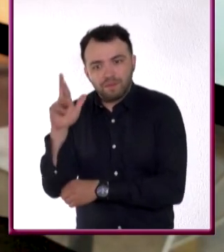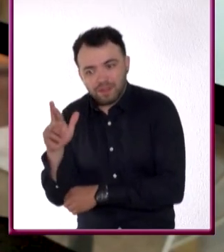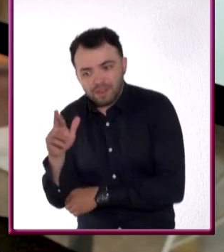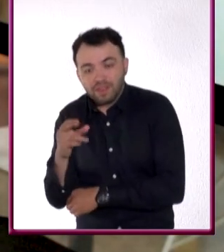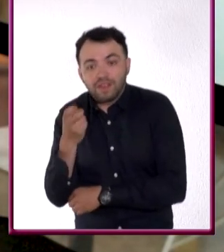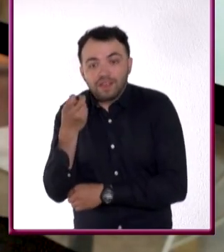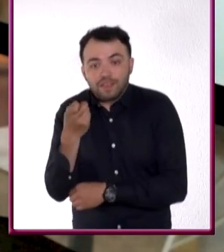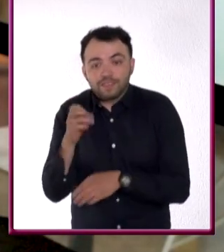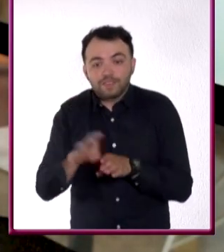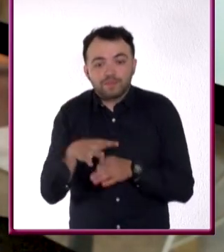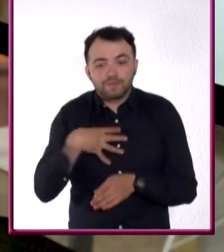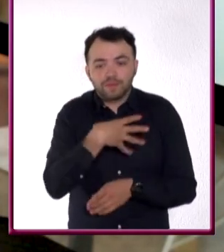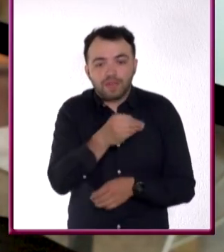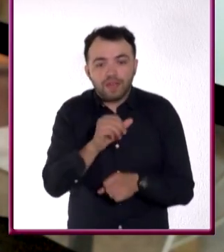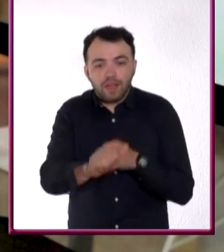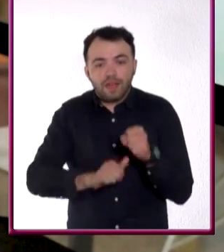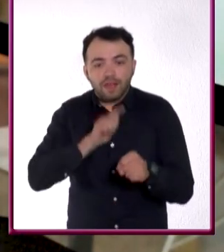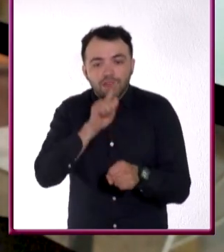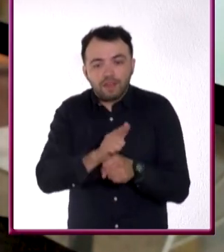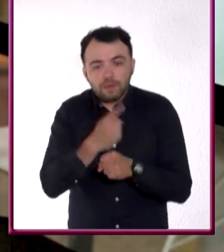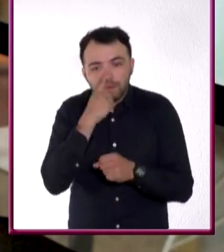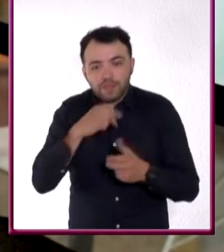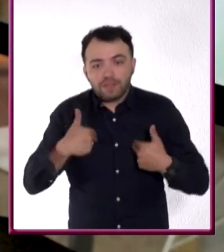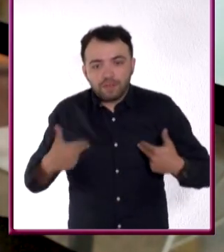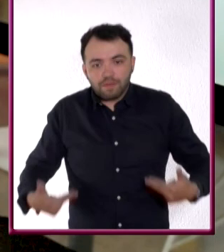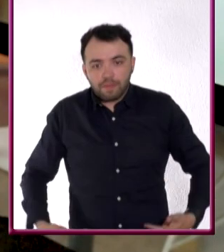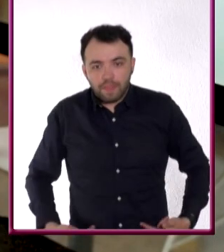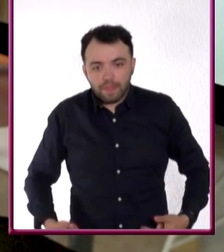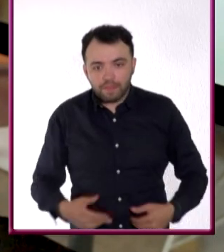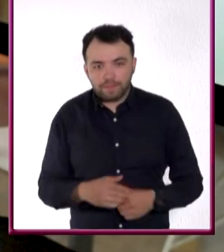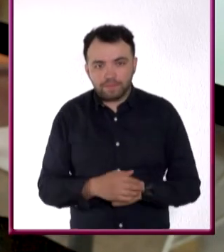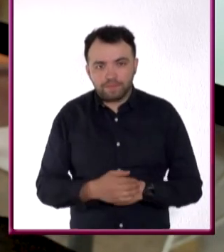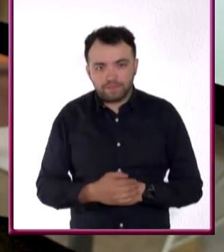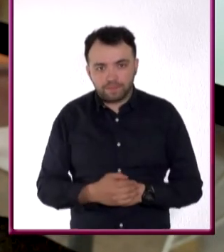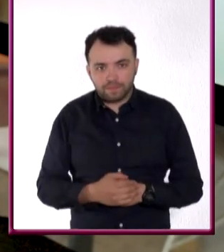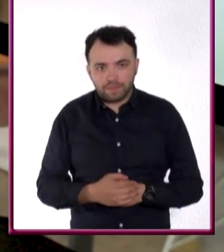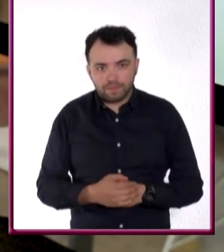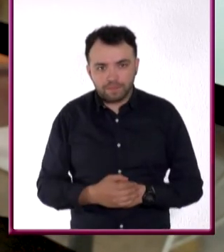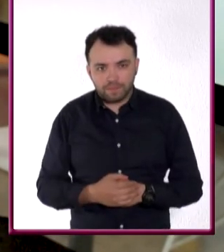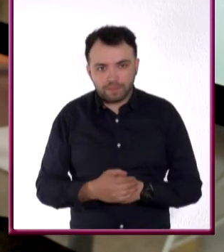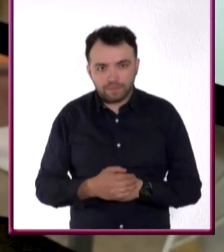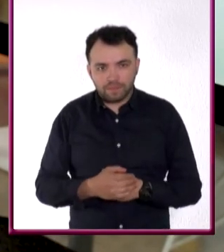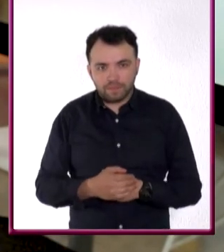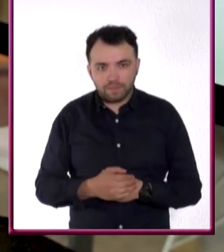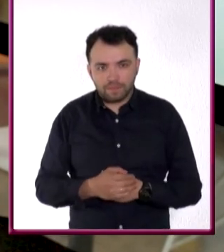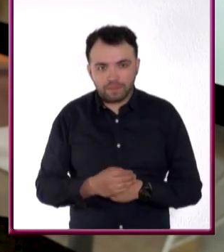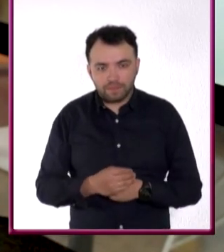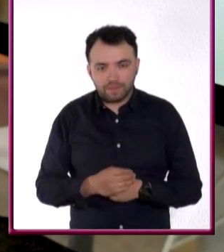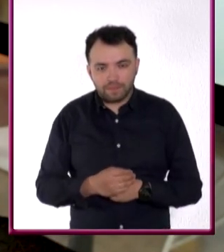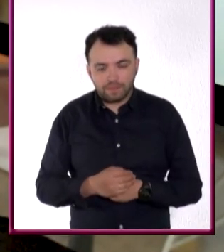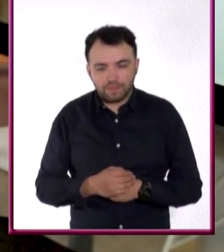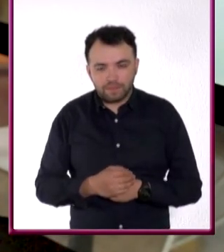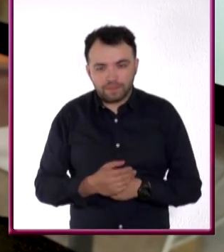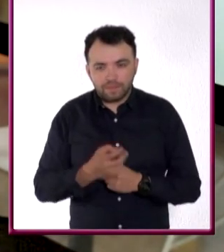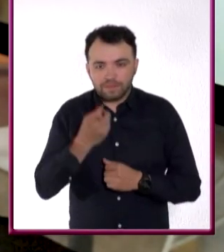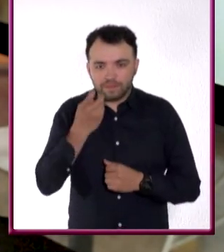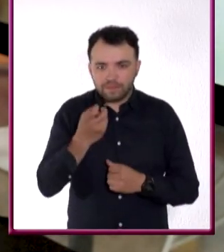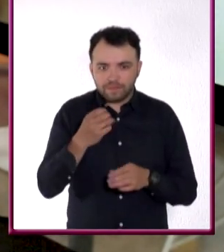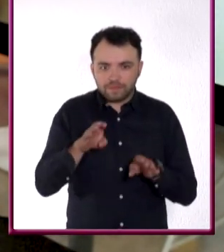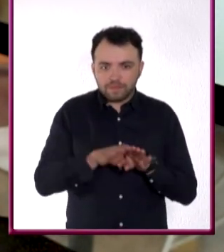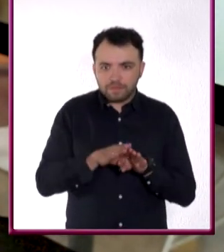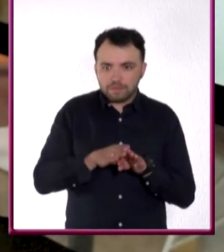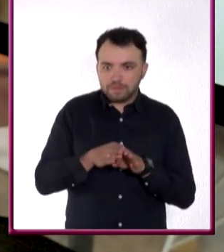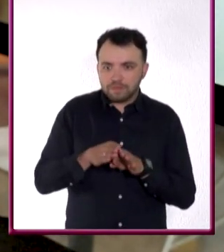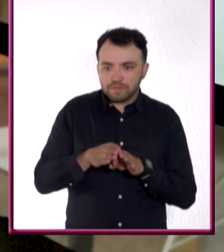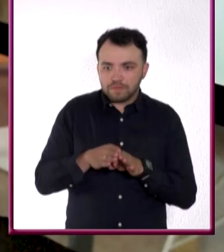transferencia de estos patógenos hacia los seres humanos, ¿no? Los biólogos, los ecólogos le llaman a eso el brinco zoonótico, cuando un virus que